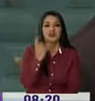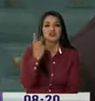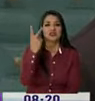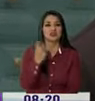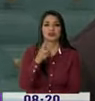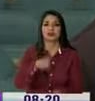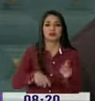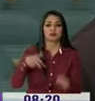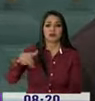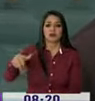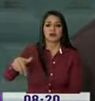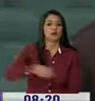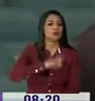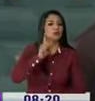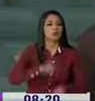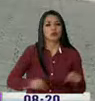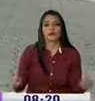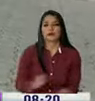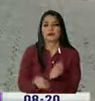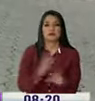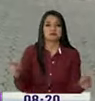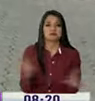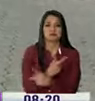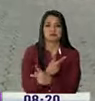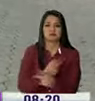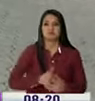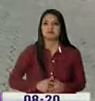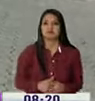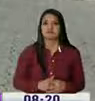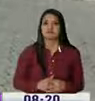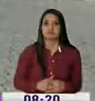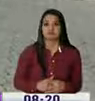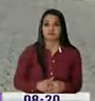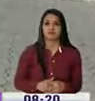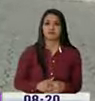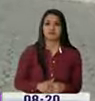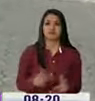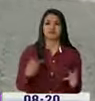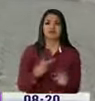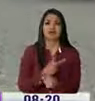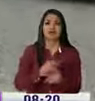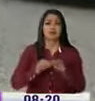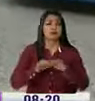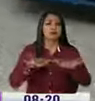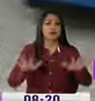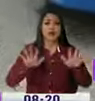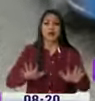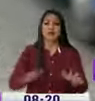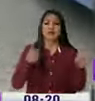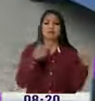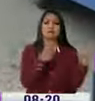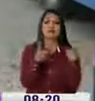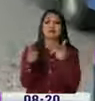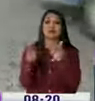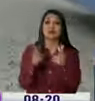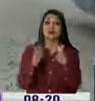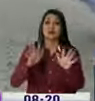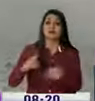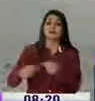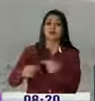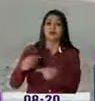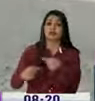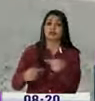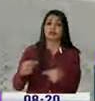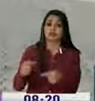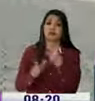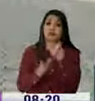puede bajar porque sí es peligroso. Aseguran que la inseguridad se está apoderando del mirador, que es tradicional del sector y muy